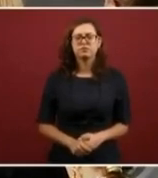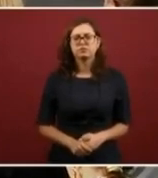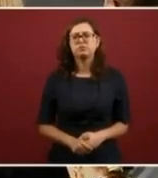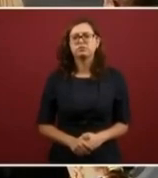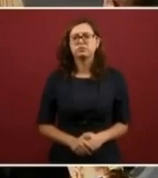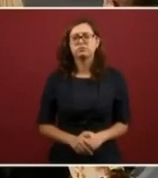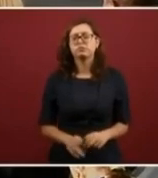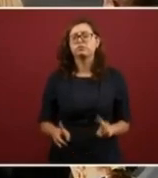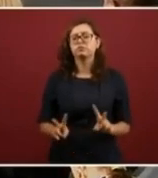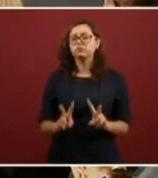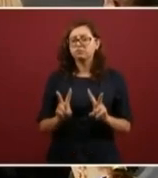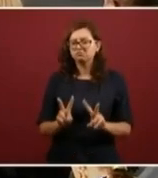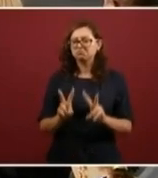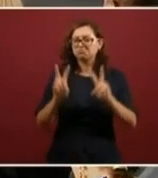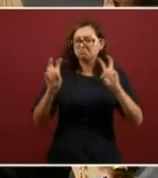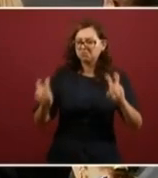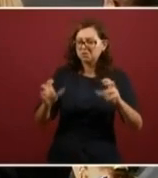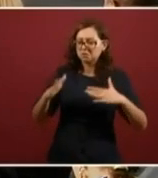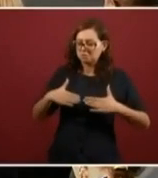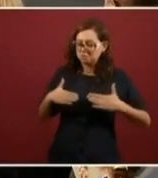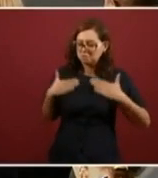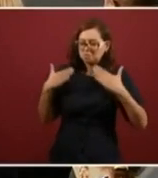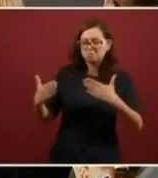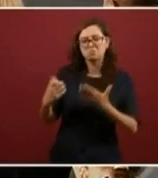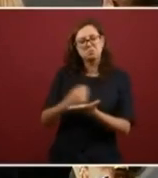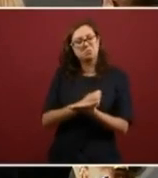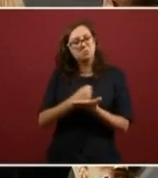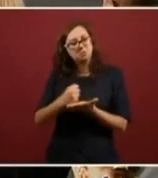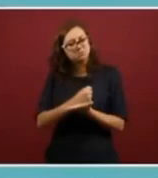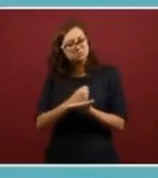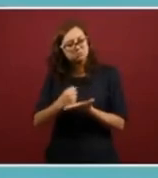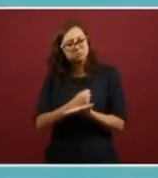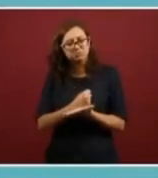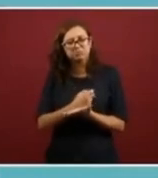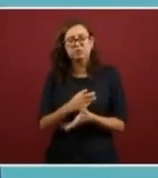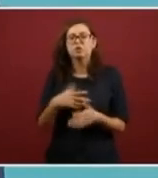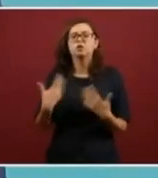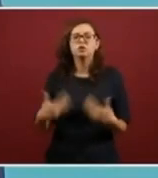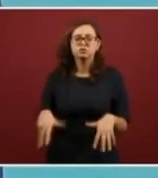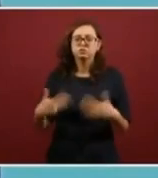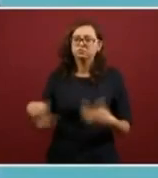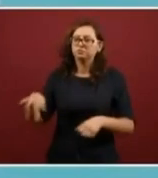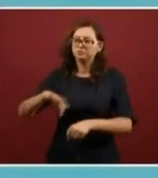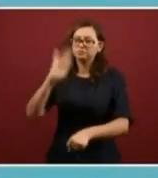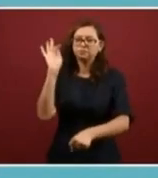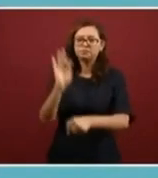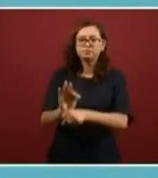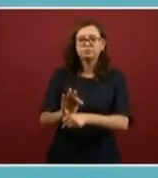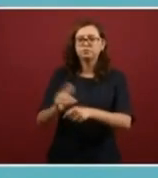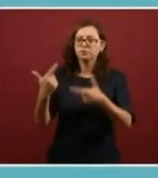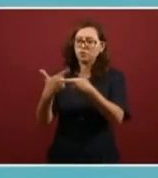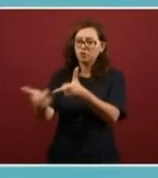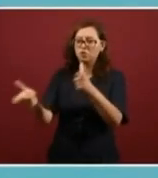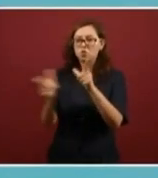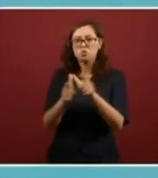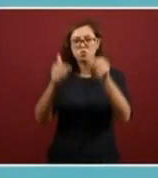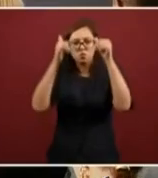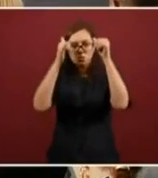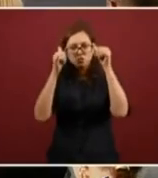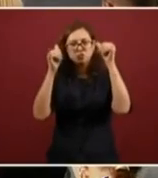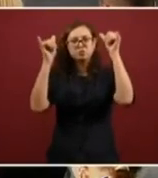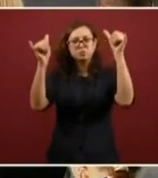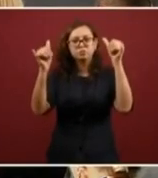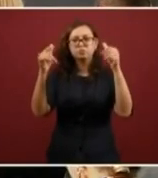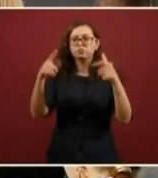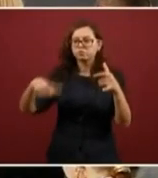palabra es un programa virtuoso que viene a armonizar a la familia ganadera. Es un programa que en su primera